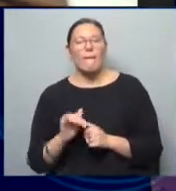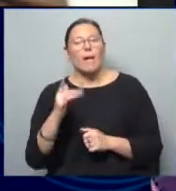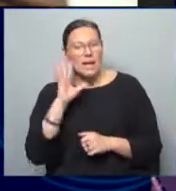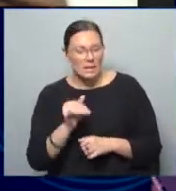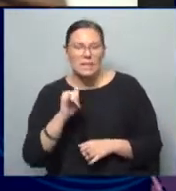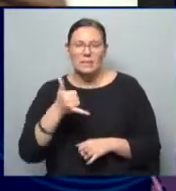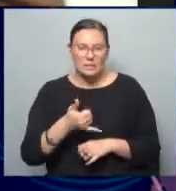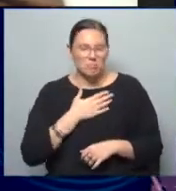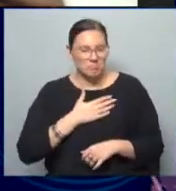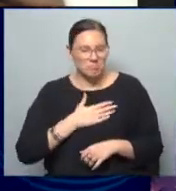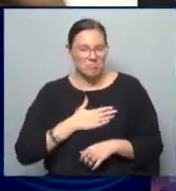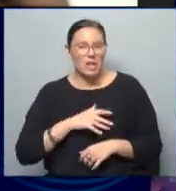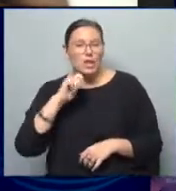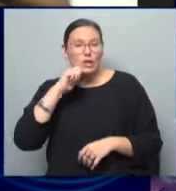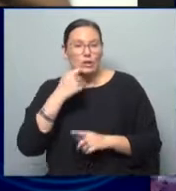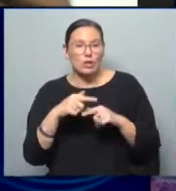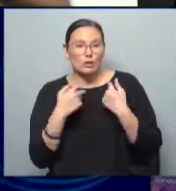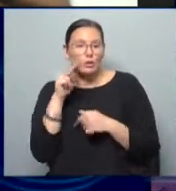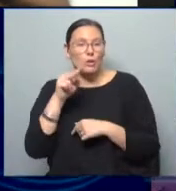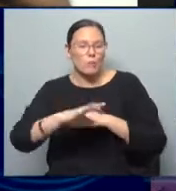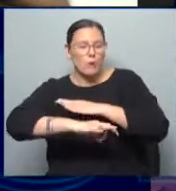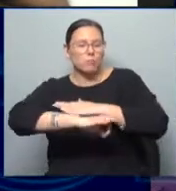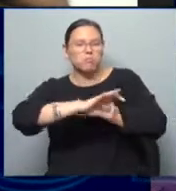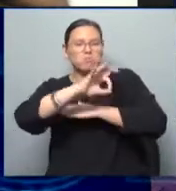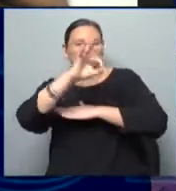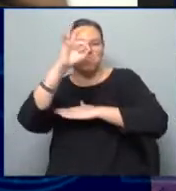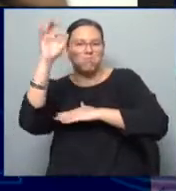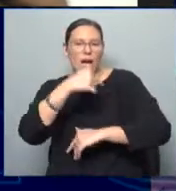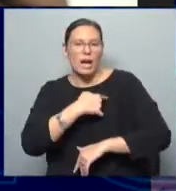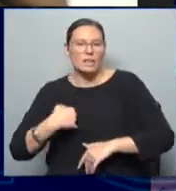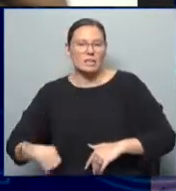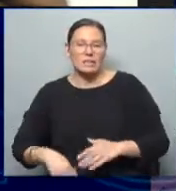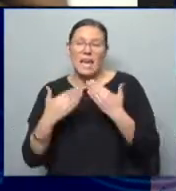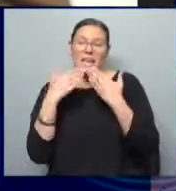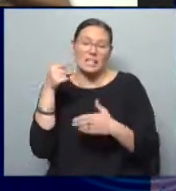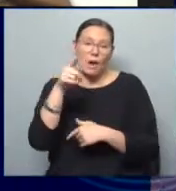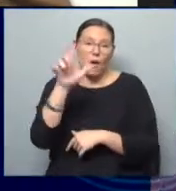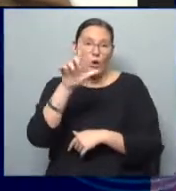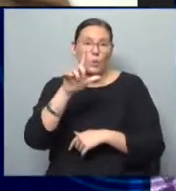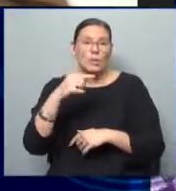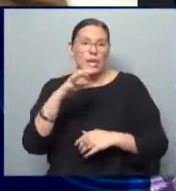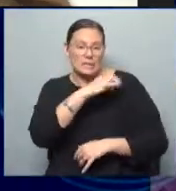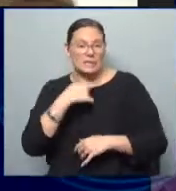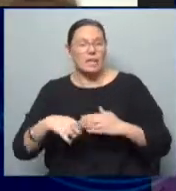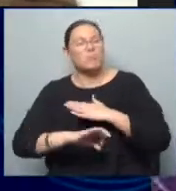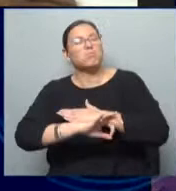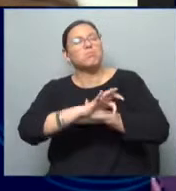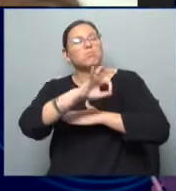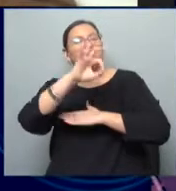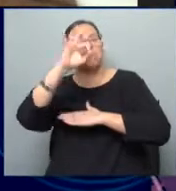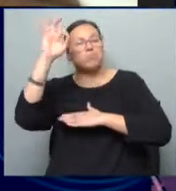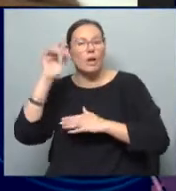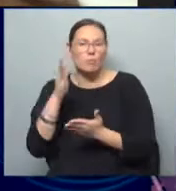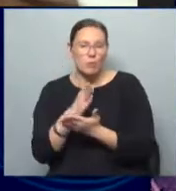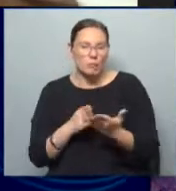Créanme, créanme con tranquilidad. Lo lindo es que nosotros vemos el amanecer en China Ah, gracias a tremendo. vos. O sea, los lunes vemos China amaneciendo. Sí. Es muy